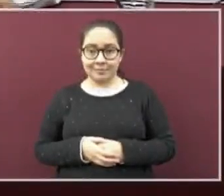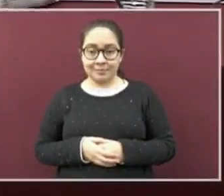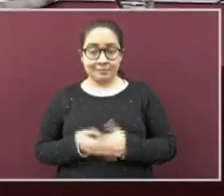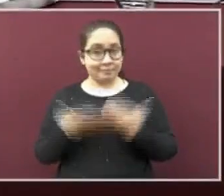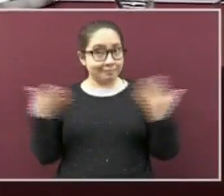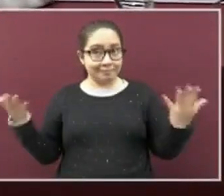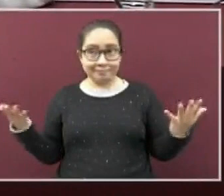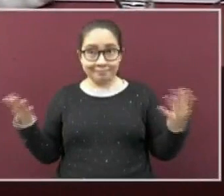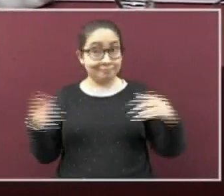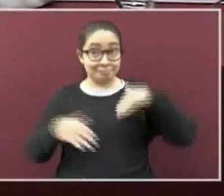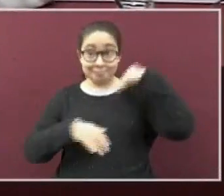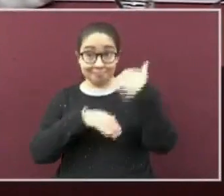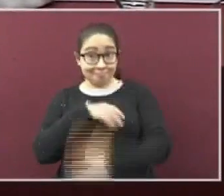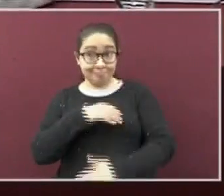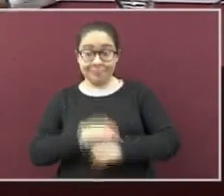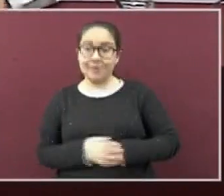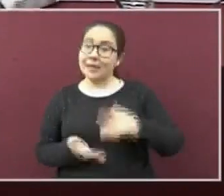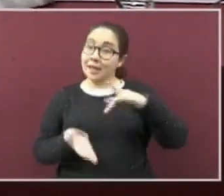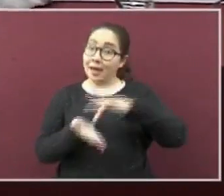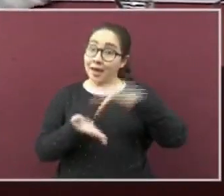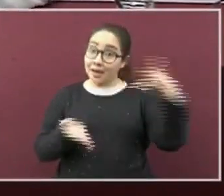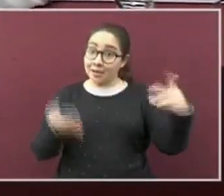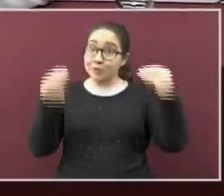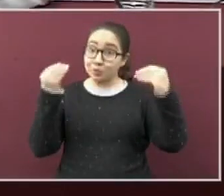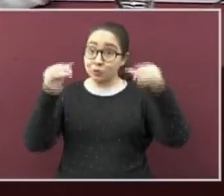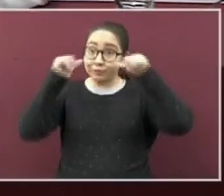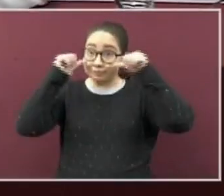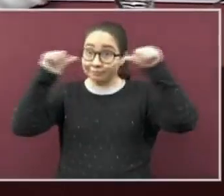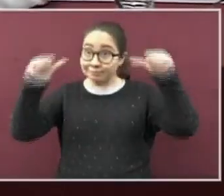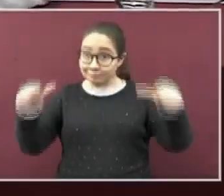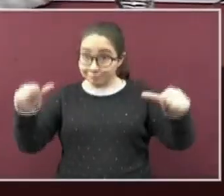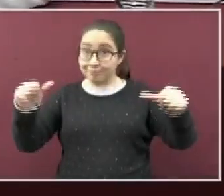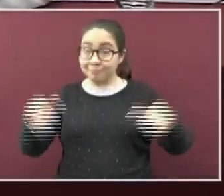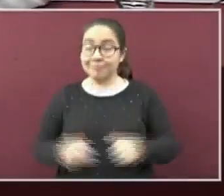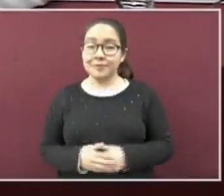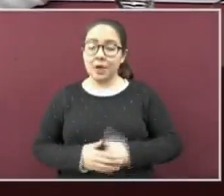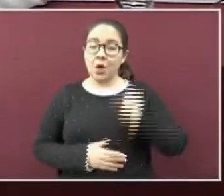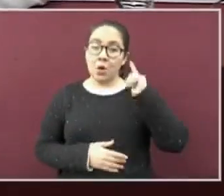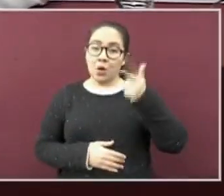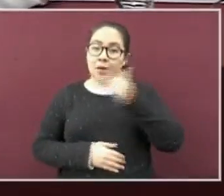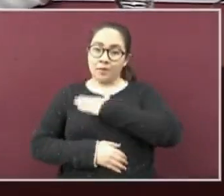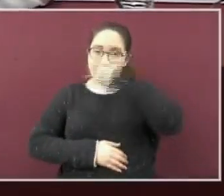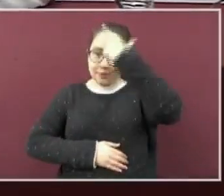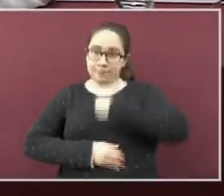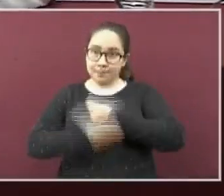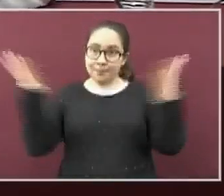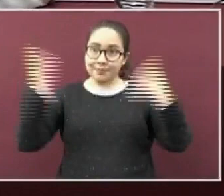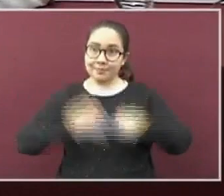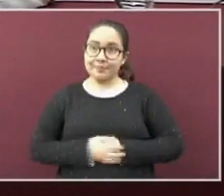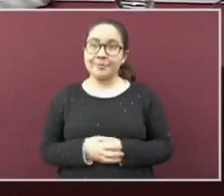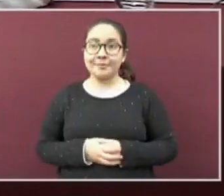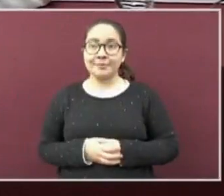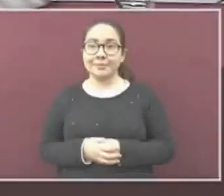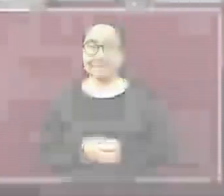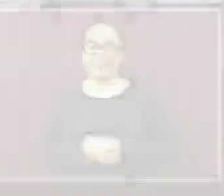Por mi parte es todo. Les agradecemos su atención. Que pasen muy buenas noches.